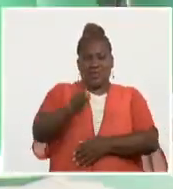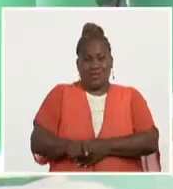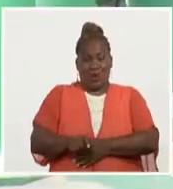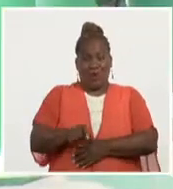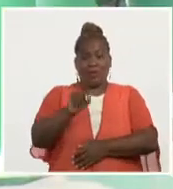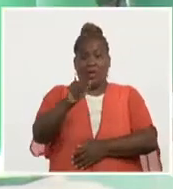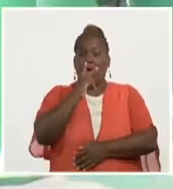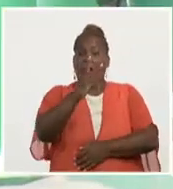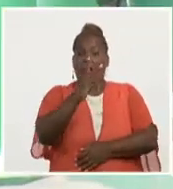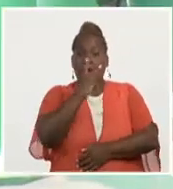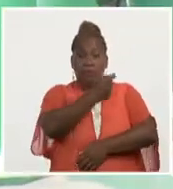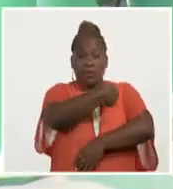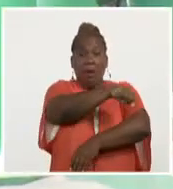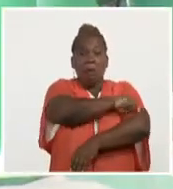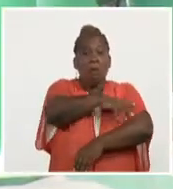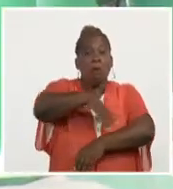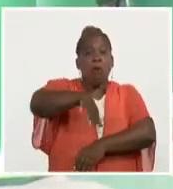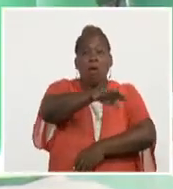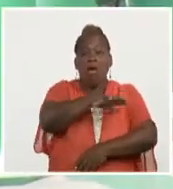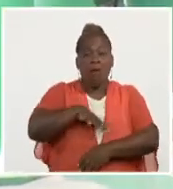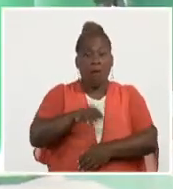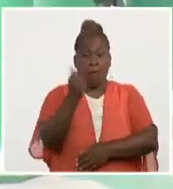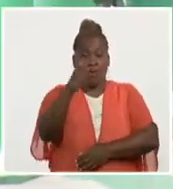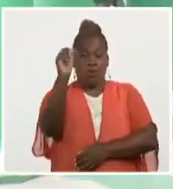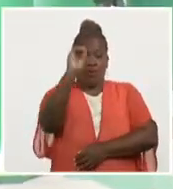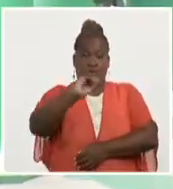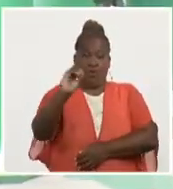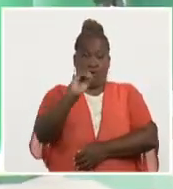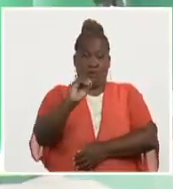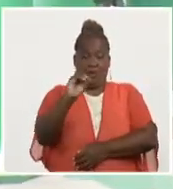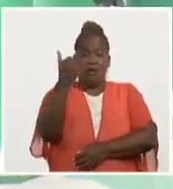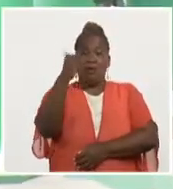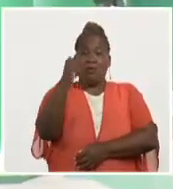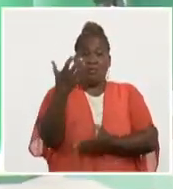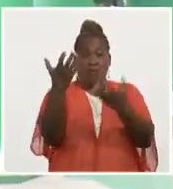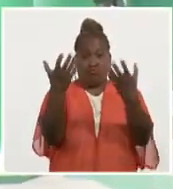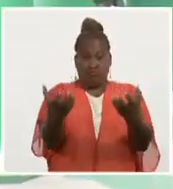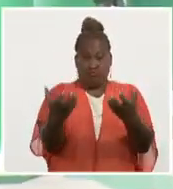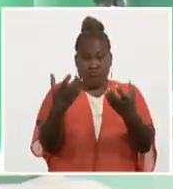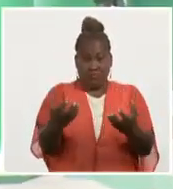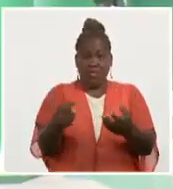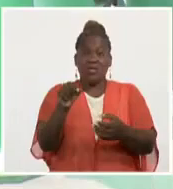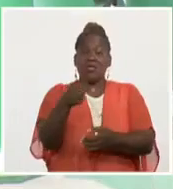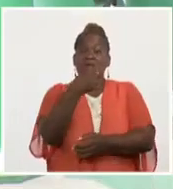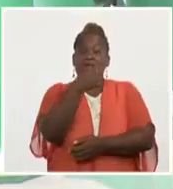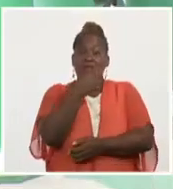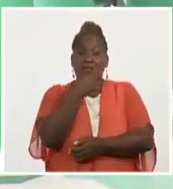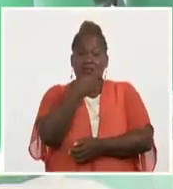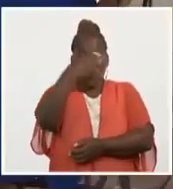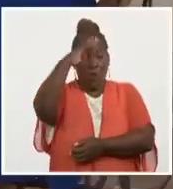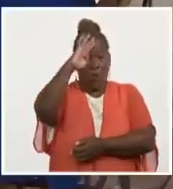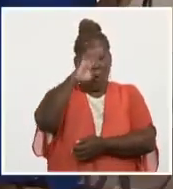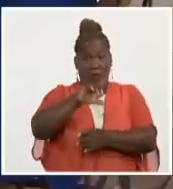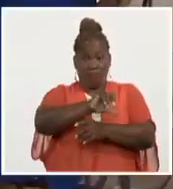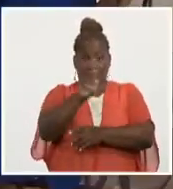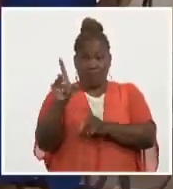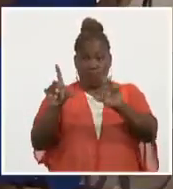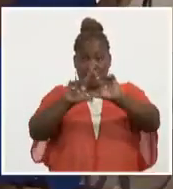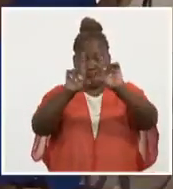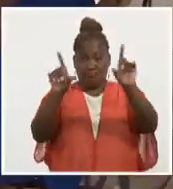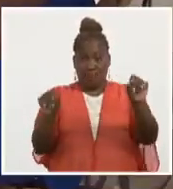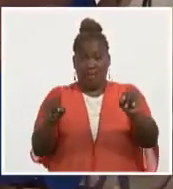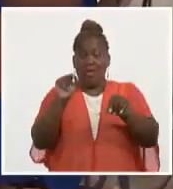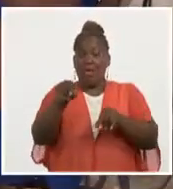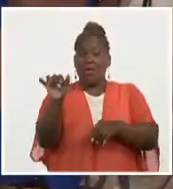toda la población de 10 de octubre, uno de los municipios más poblados y envejecidos del país, y también en ese